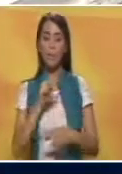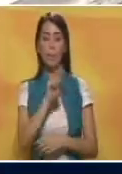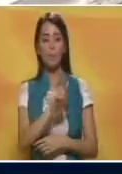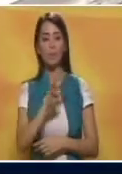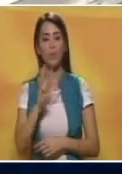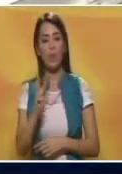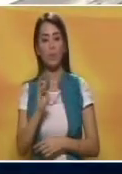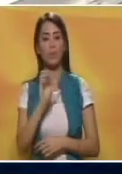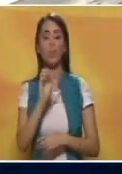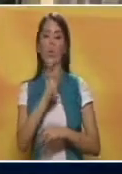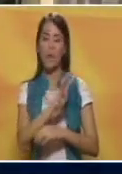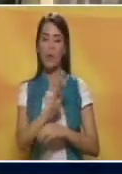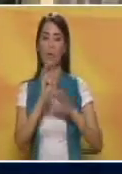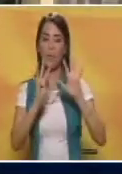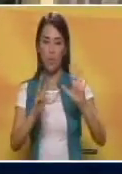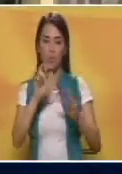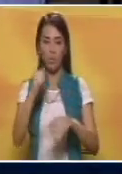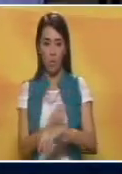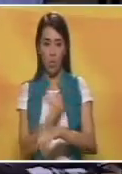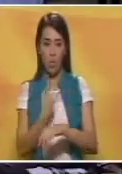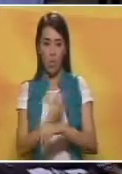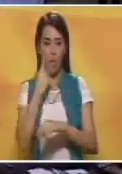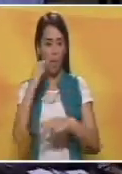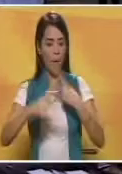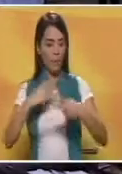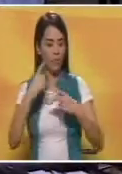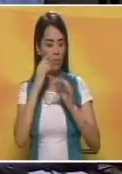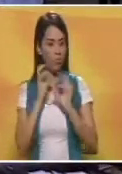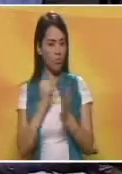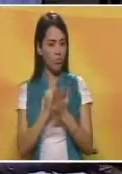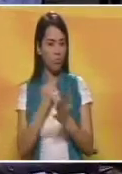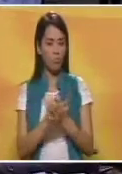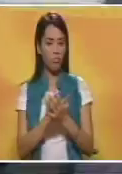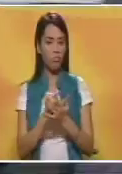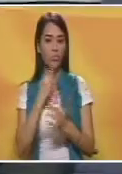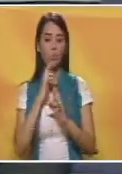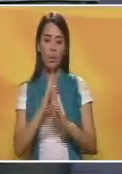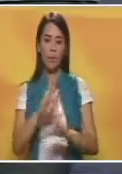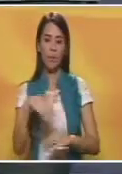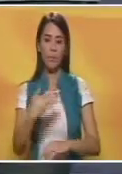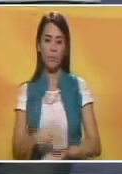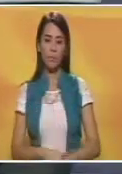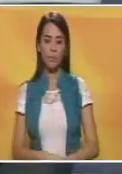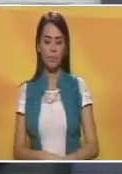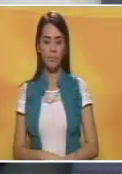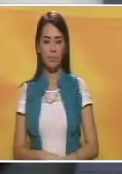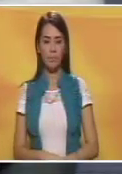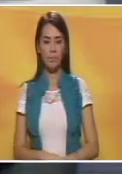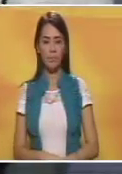48 horas luego de lo cual será se podrá conocer los resultados